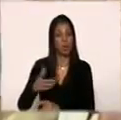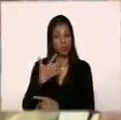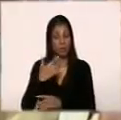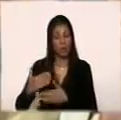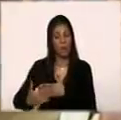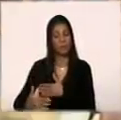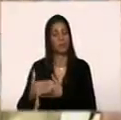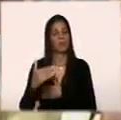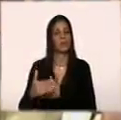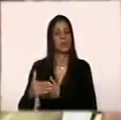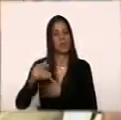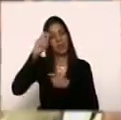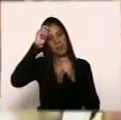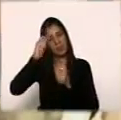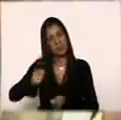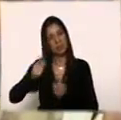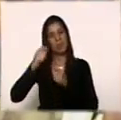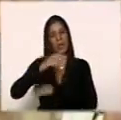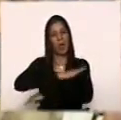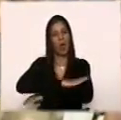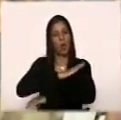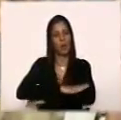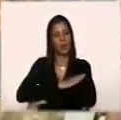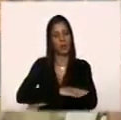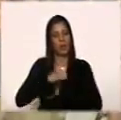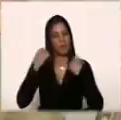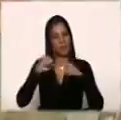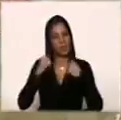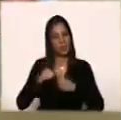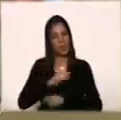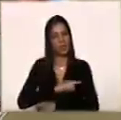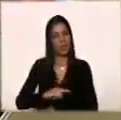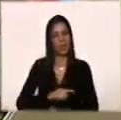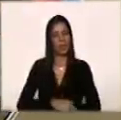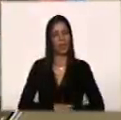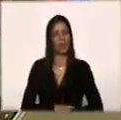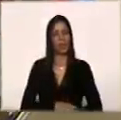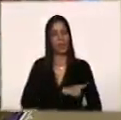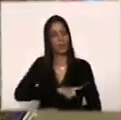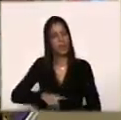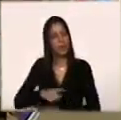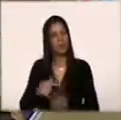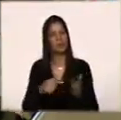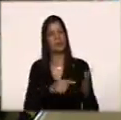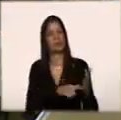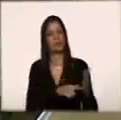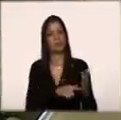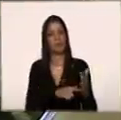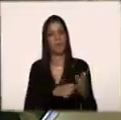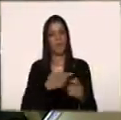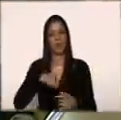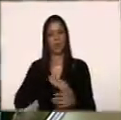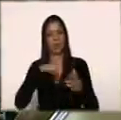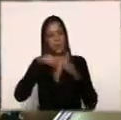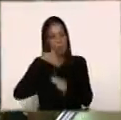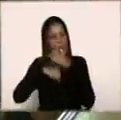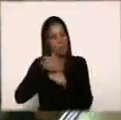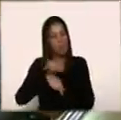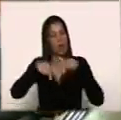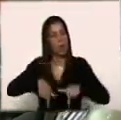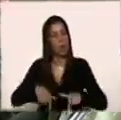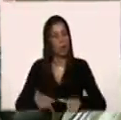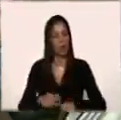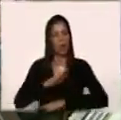hoy reconocidas, acatadas y cumplidas. Cumplidas. Esa será nuestra batalla hoy. Que